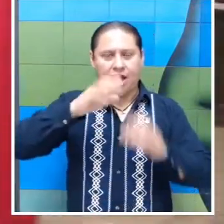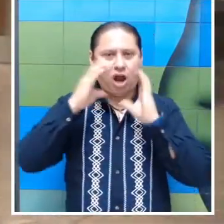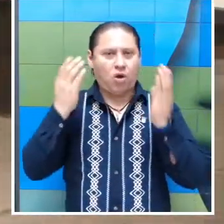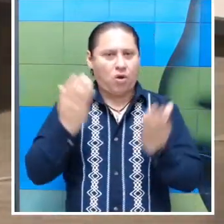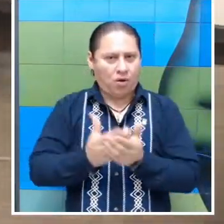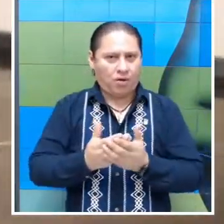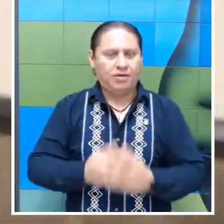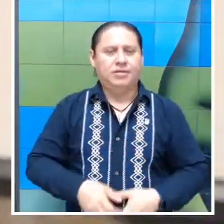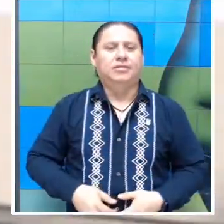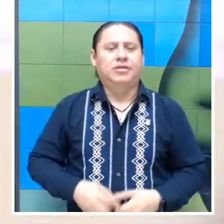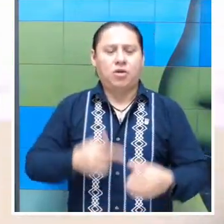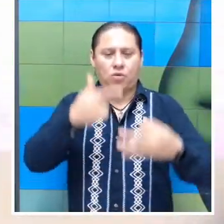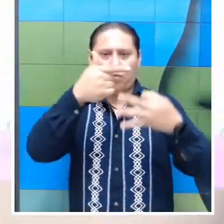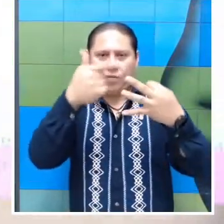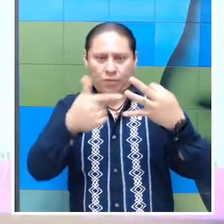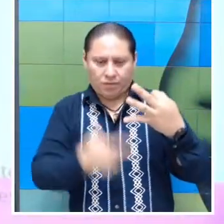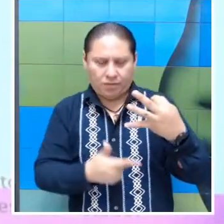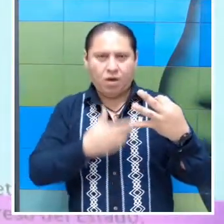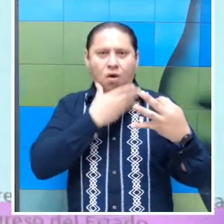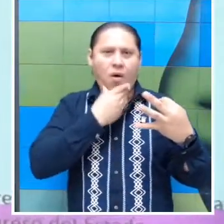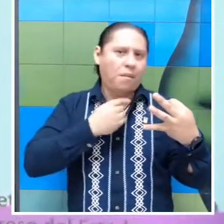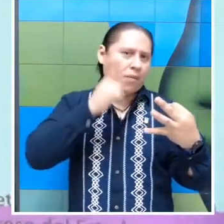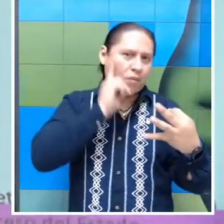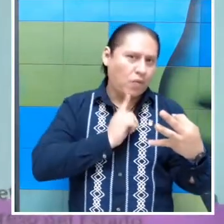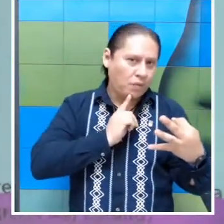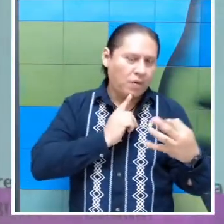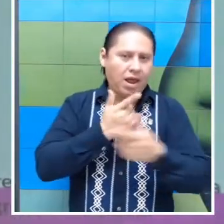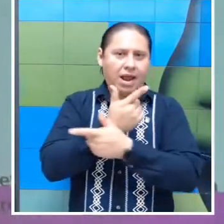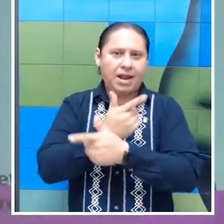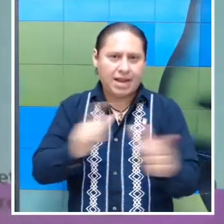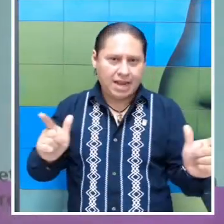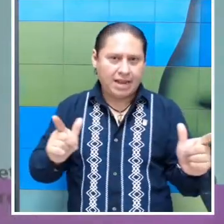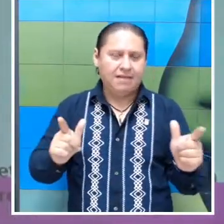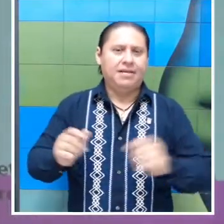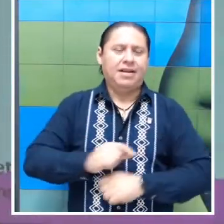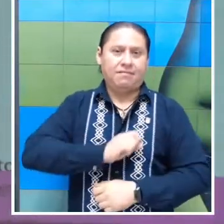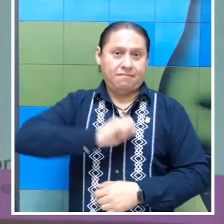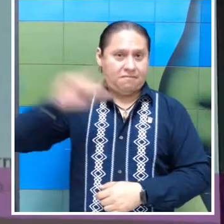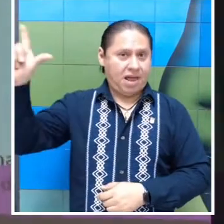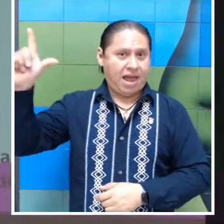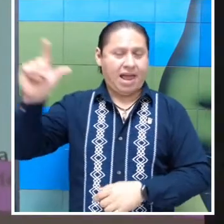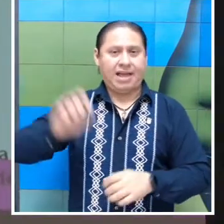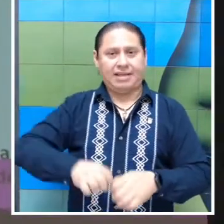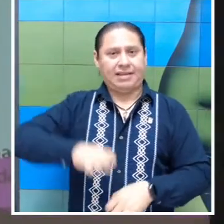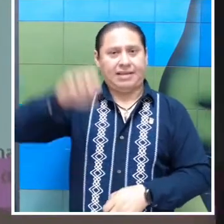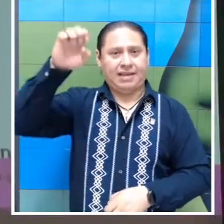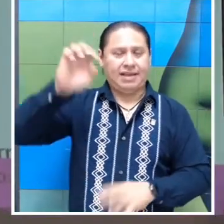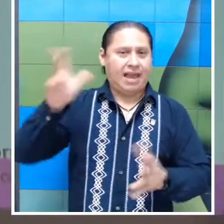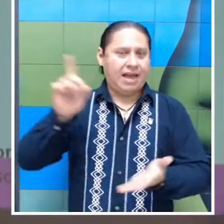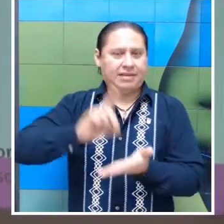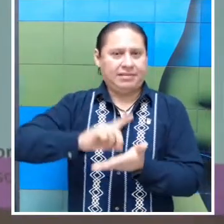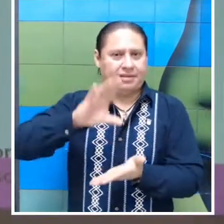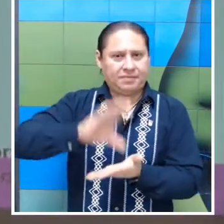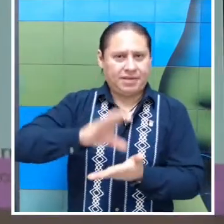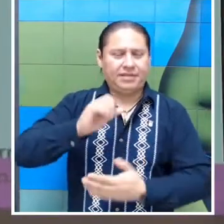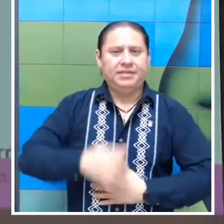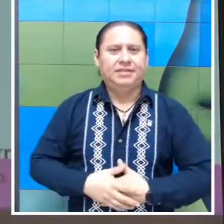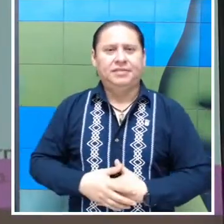Las categorías son y ramas, varonil, femenil, libre, máster, veterano y categoría